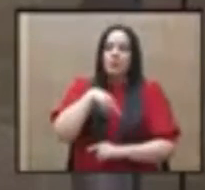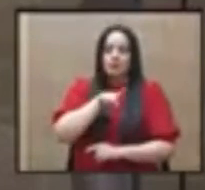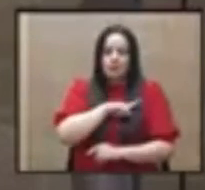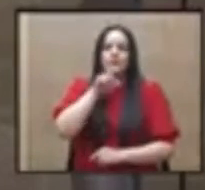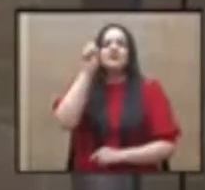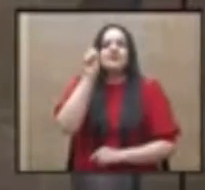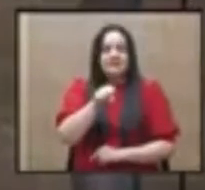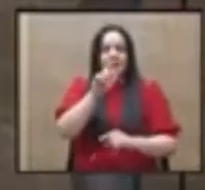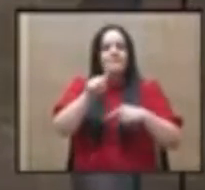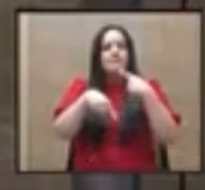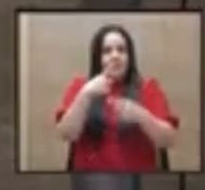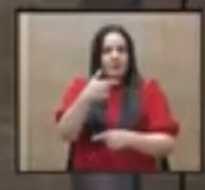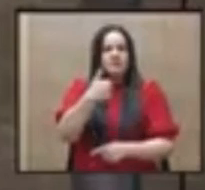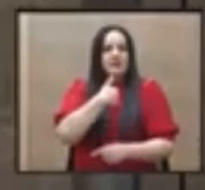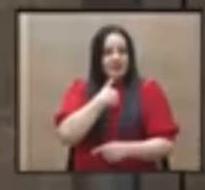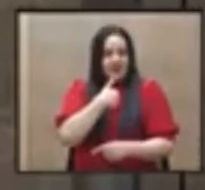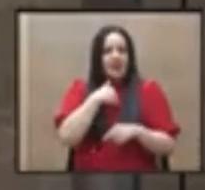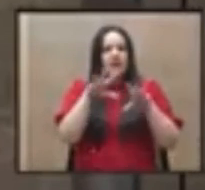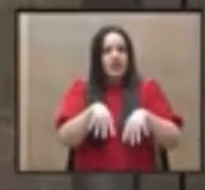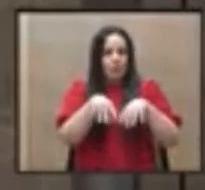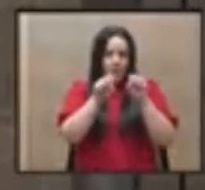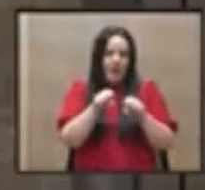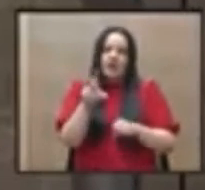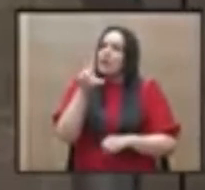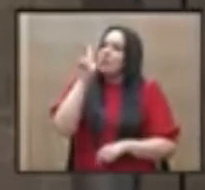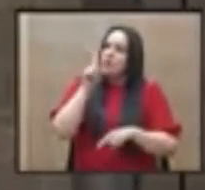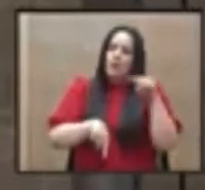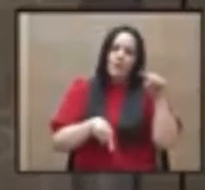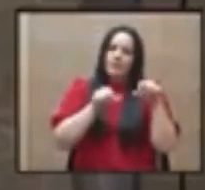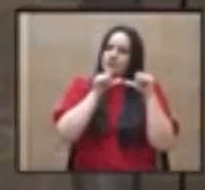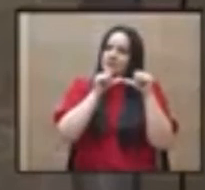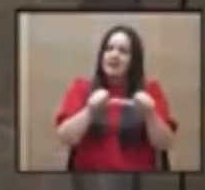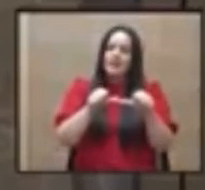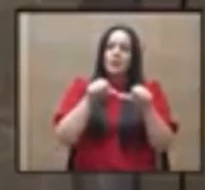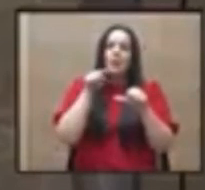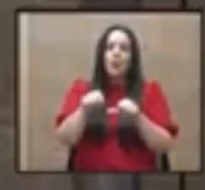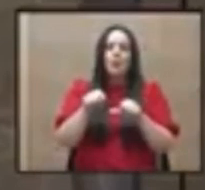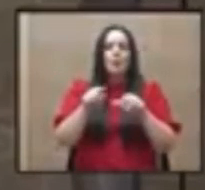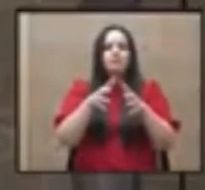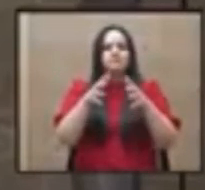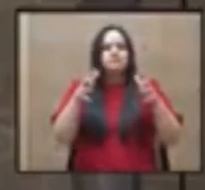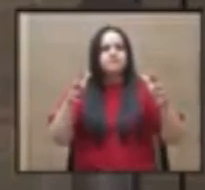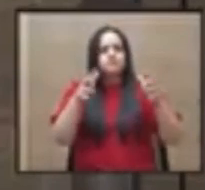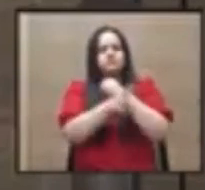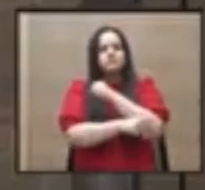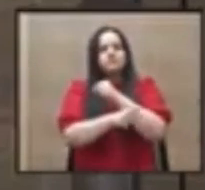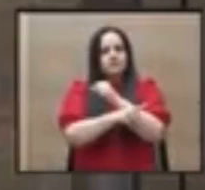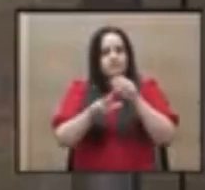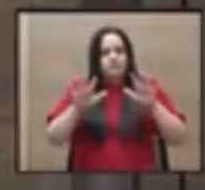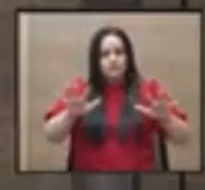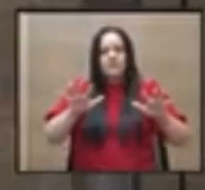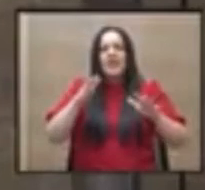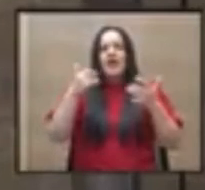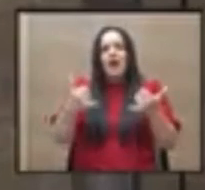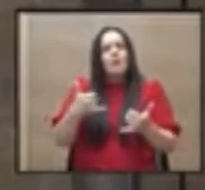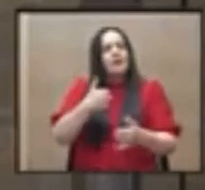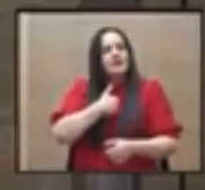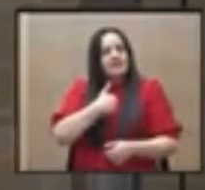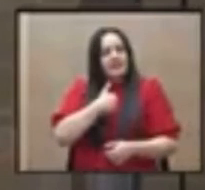a tener que tomar. No podemos seguir con un aparato estatal gigantesco como el que tenemos en este